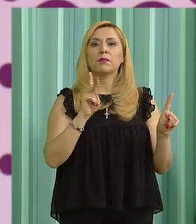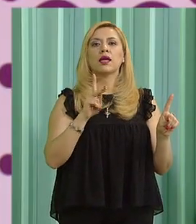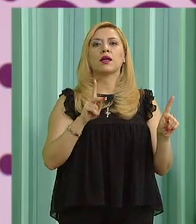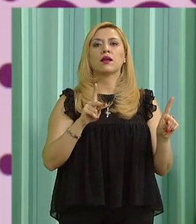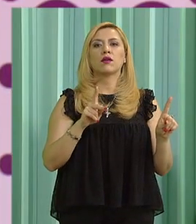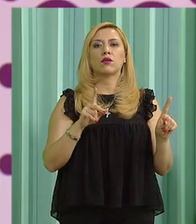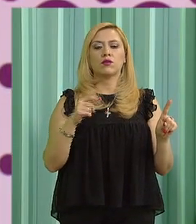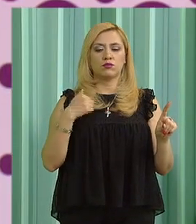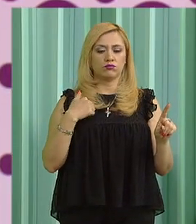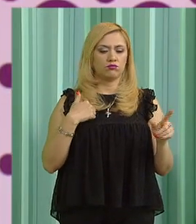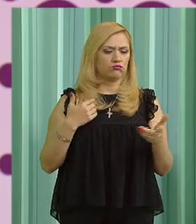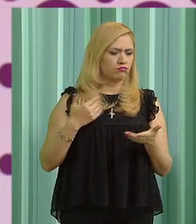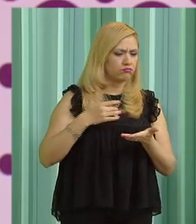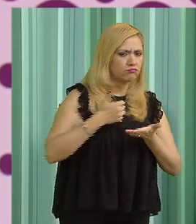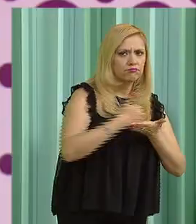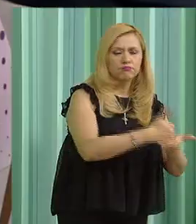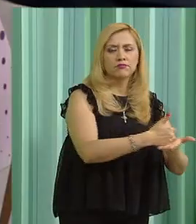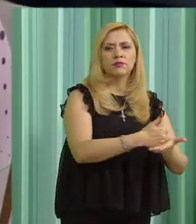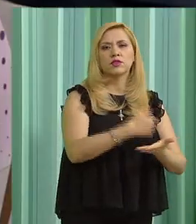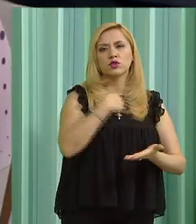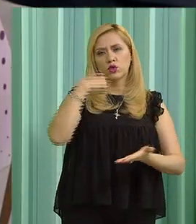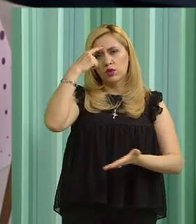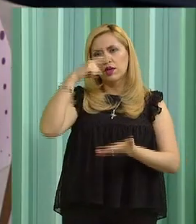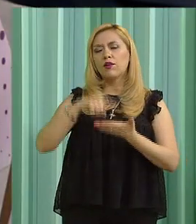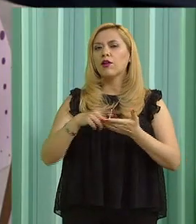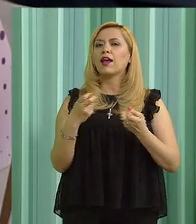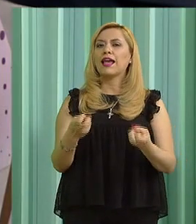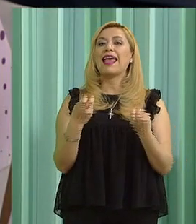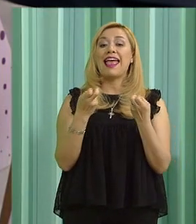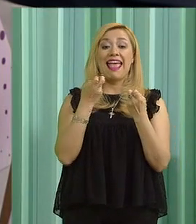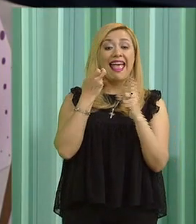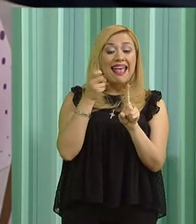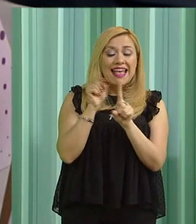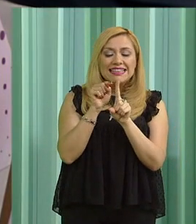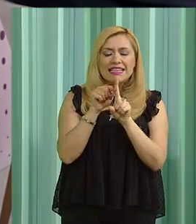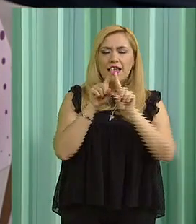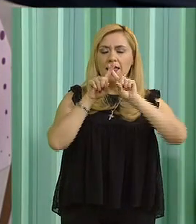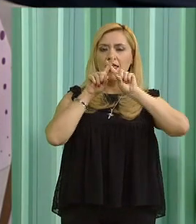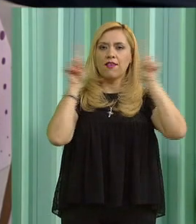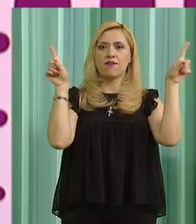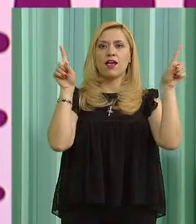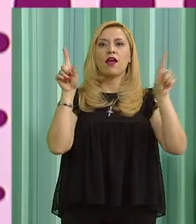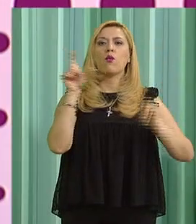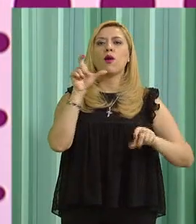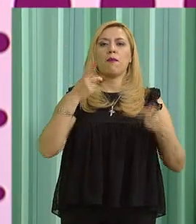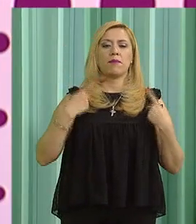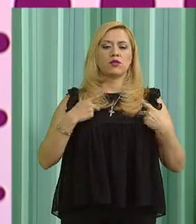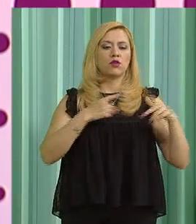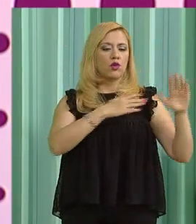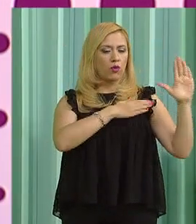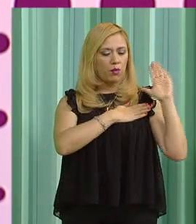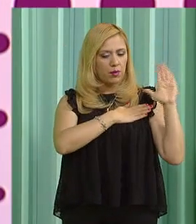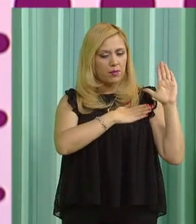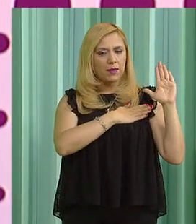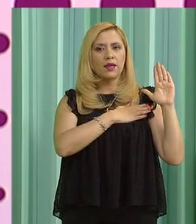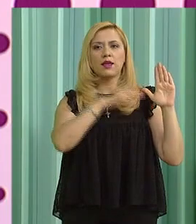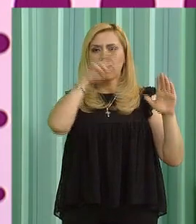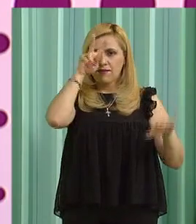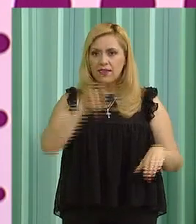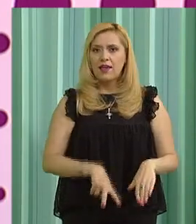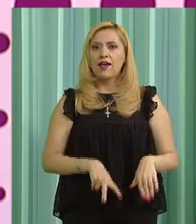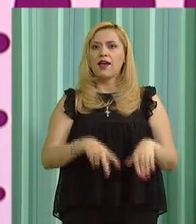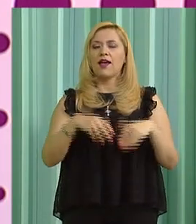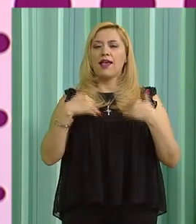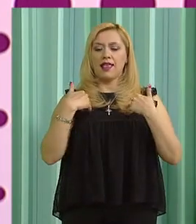nosotros aquí apoyando, creo que hace una diferencia, ¿no? Que haya gente comprometida con, como dice Sofi, con la causa, ¿no?